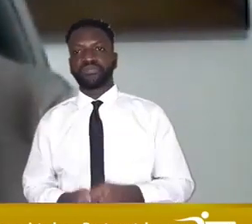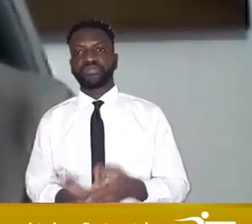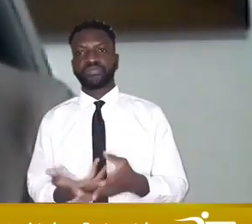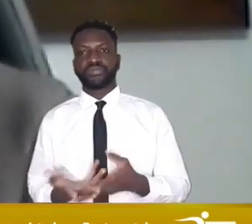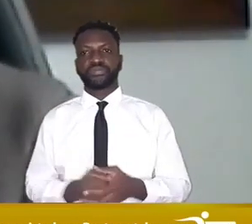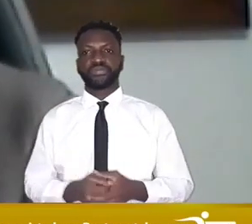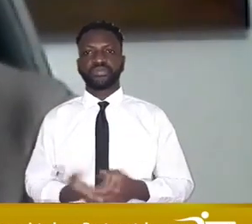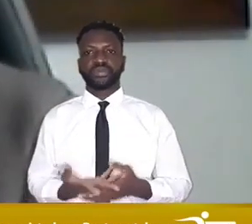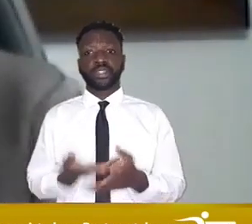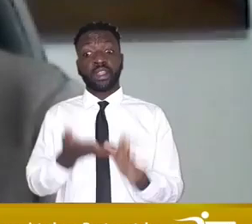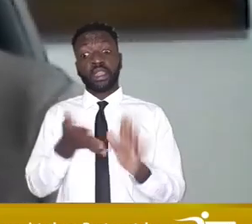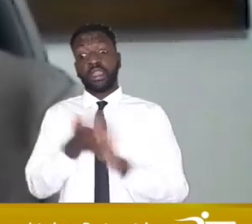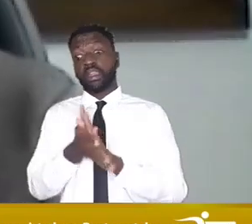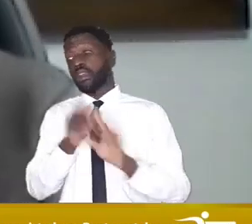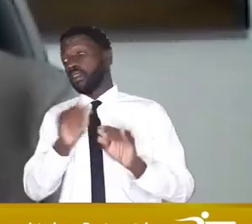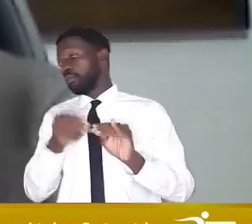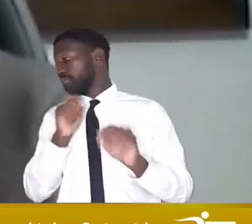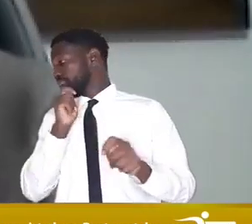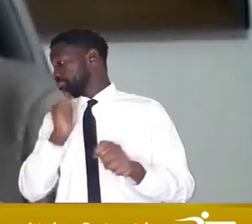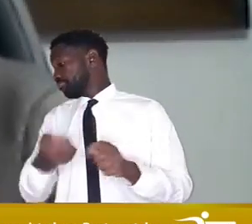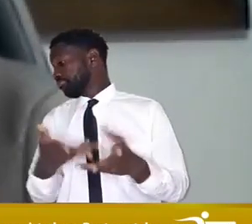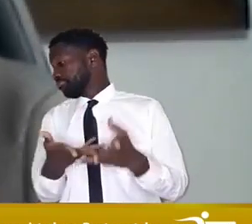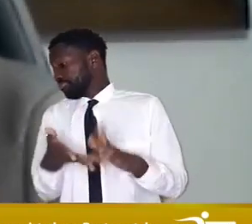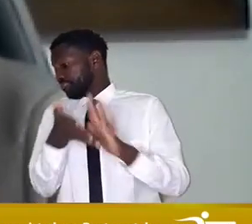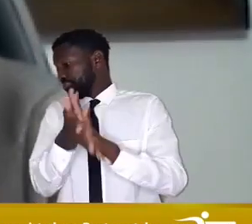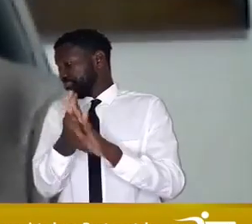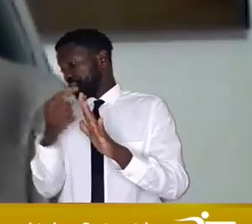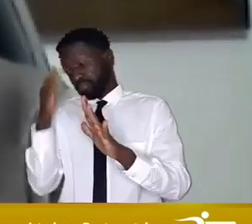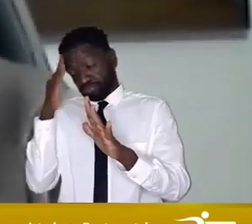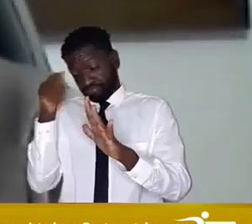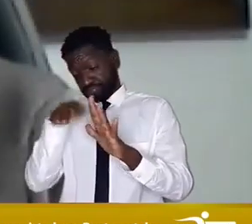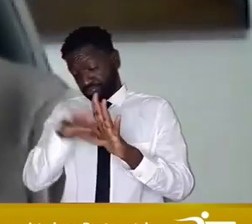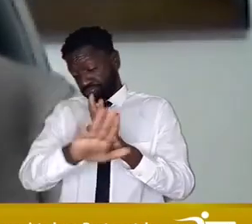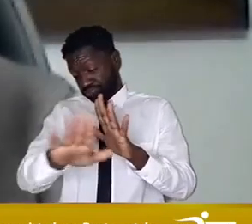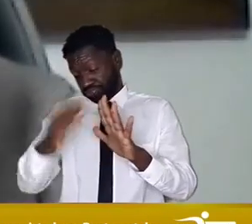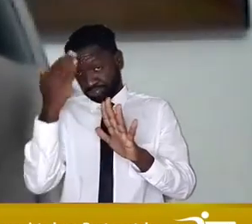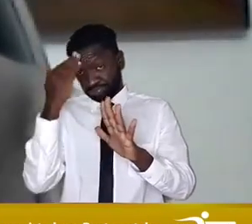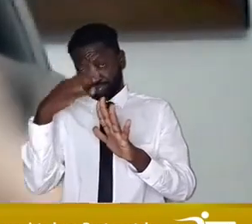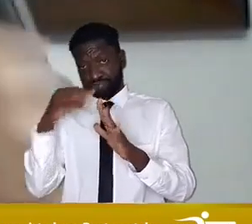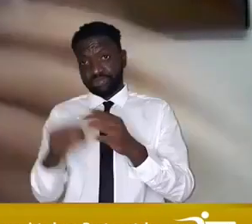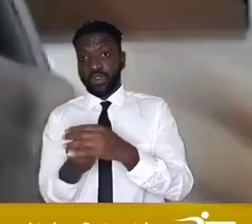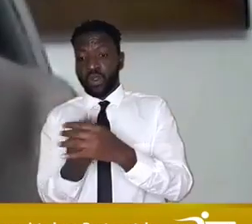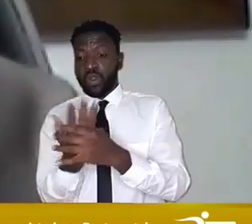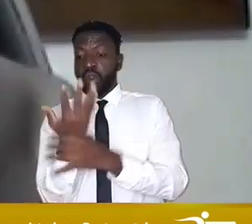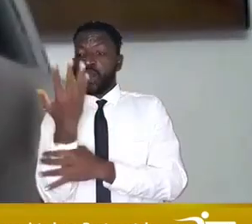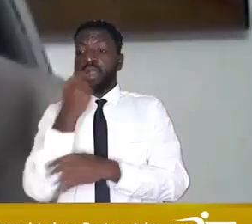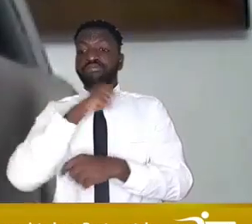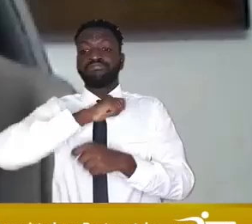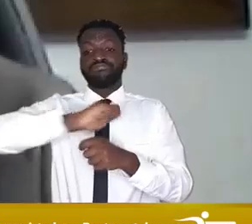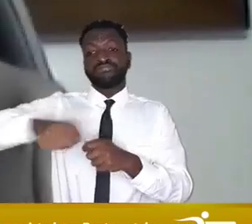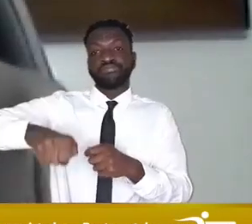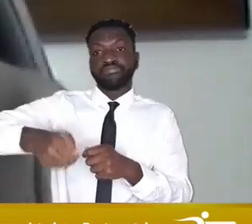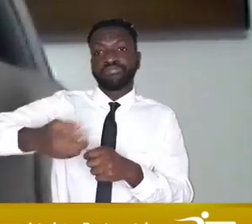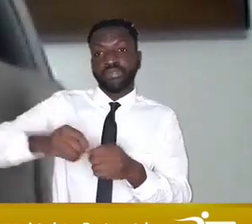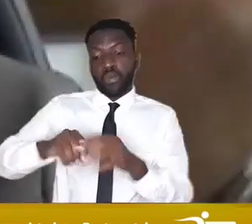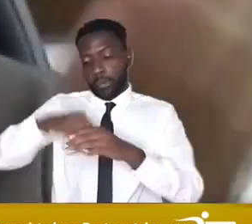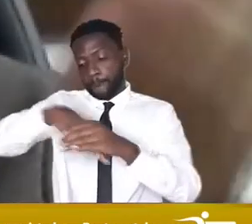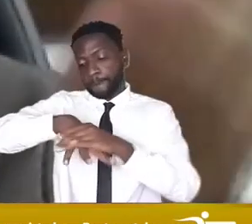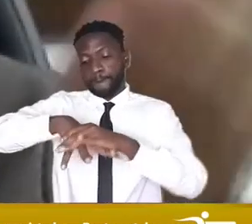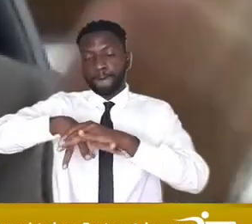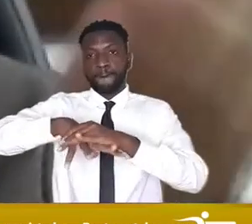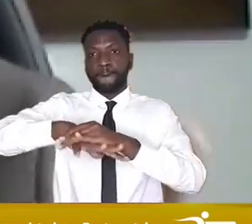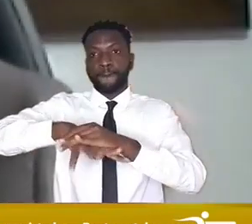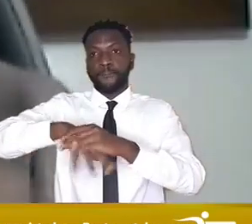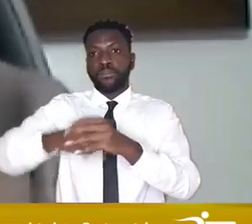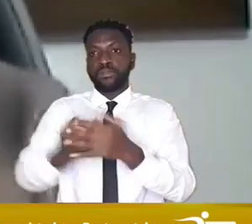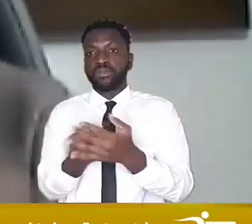avisados. Usted quiere que ese árbol que fue cortado, que solo quedó la raíz y que se